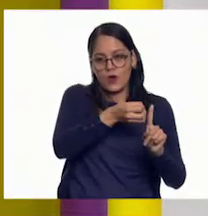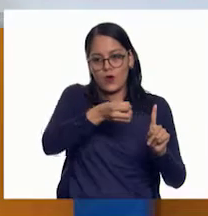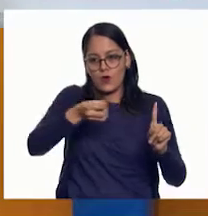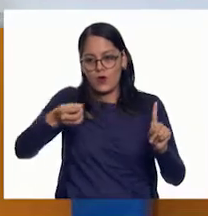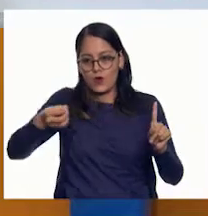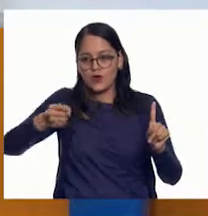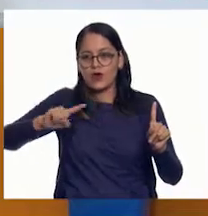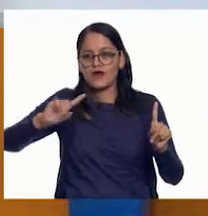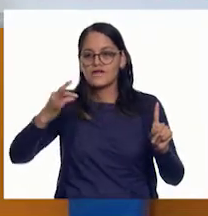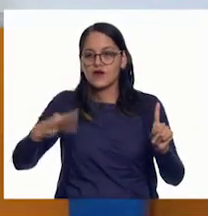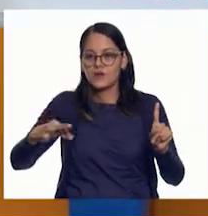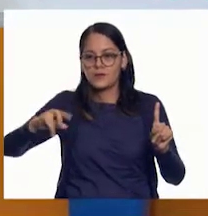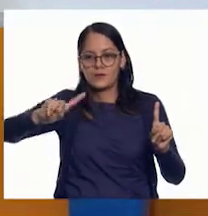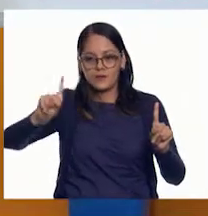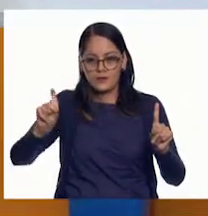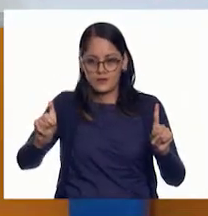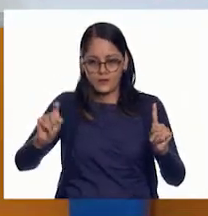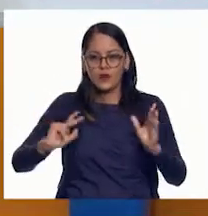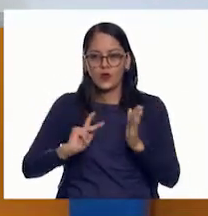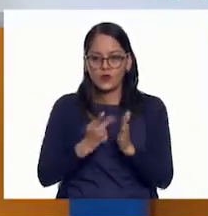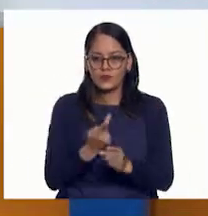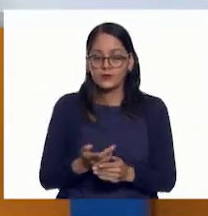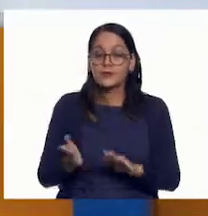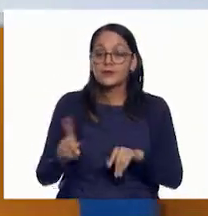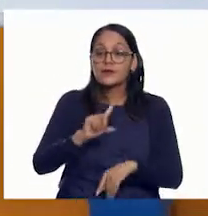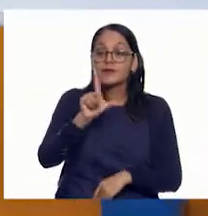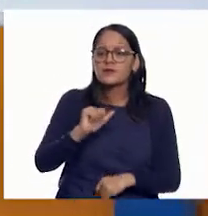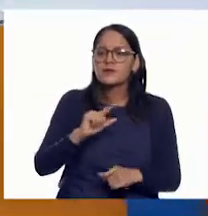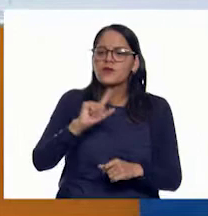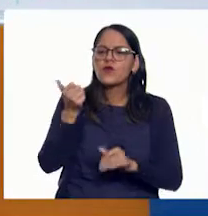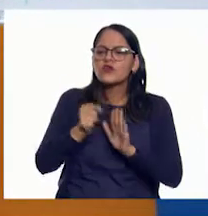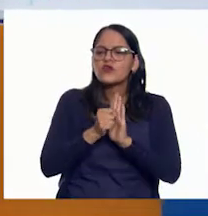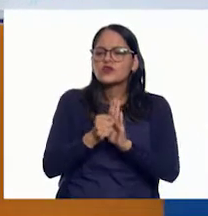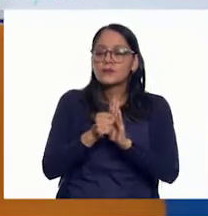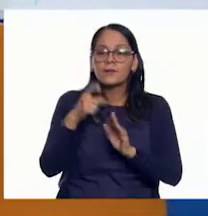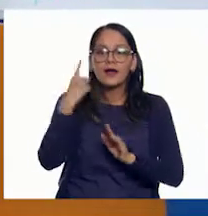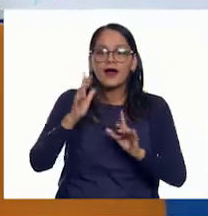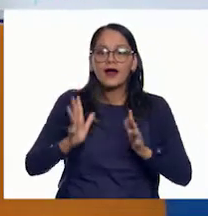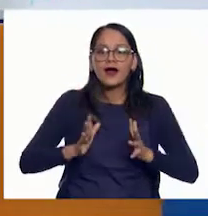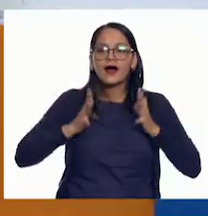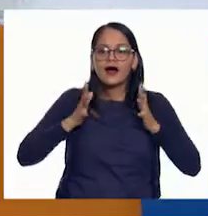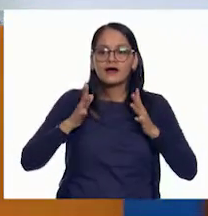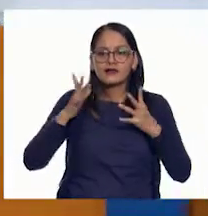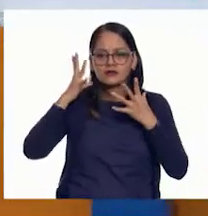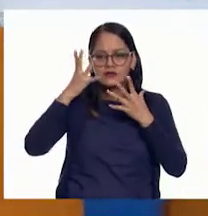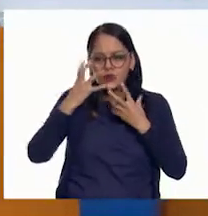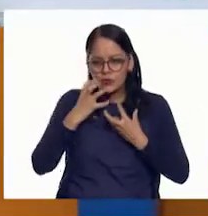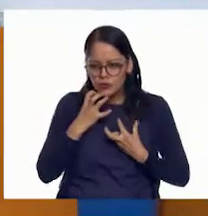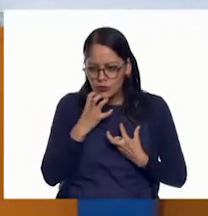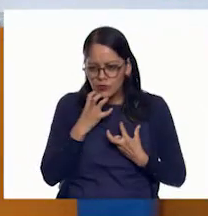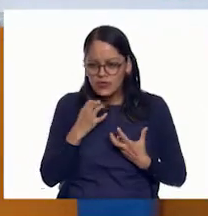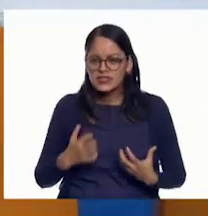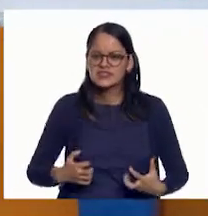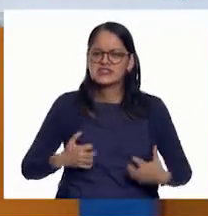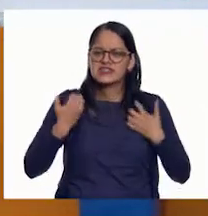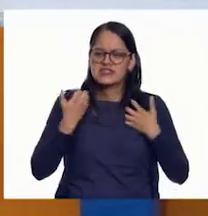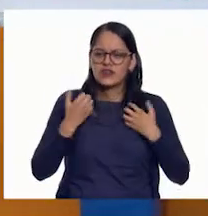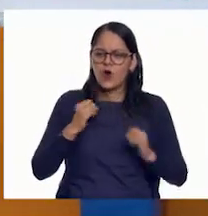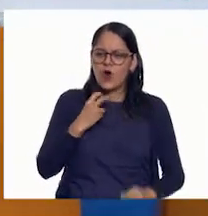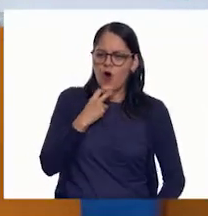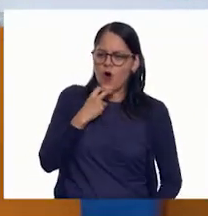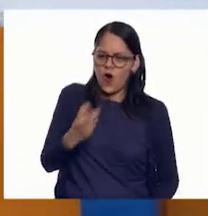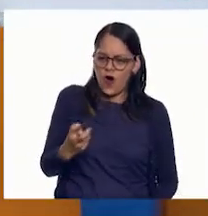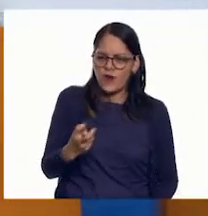qué De la signos pregunta. utilizamos para exclamar sorpresa, tristeza, enojo o cuando